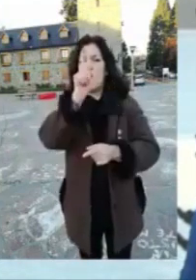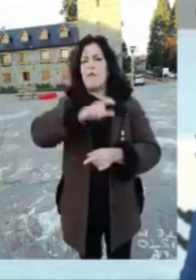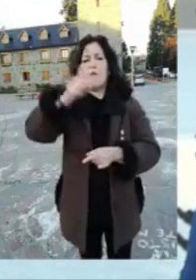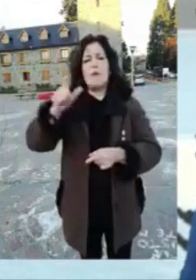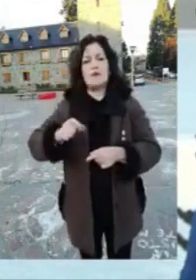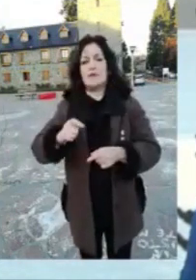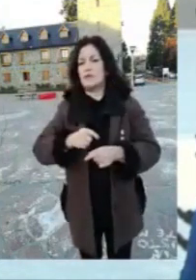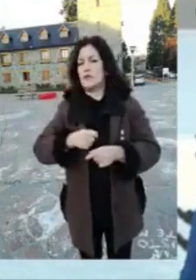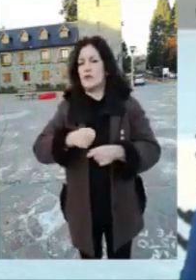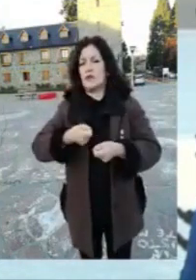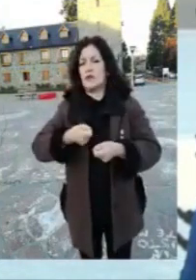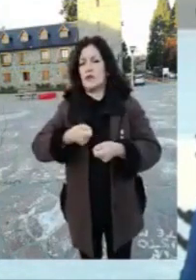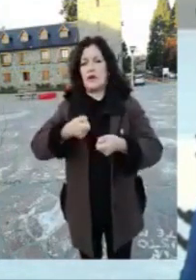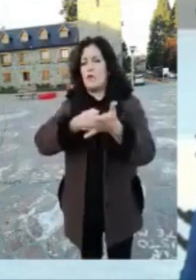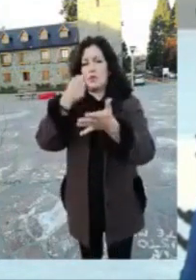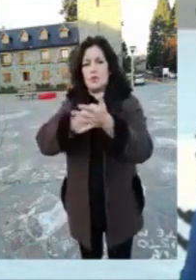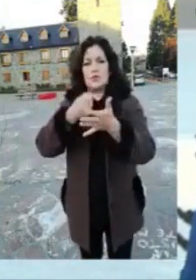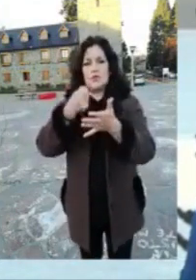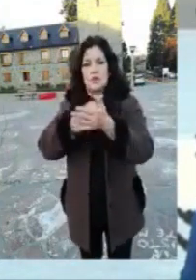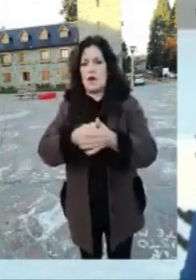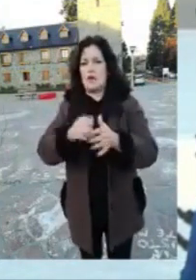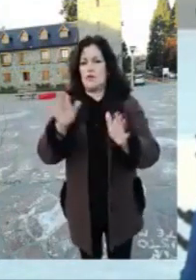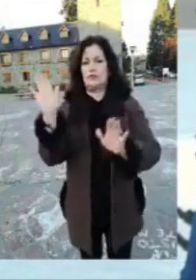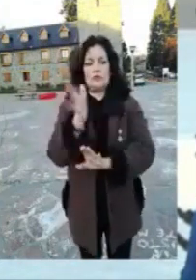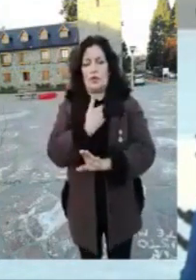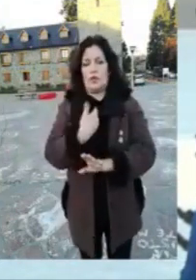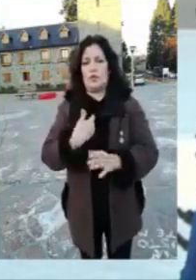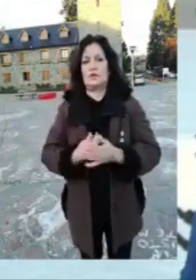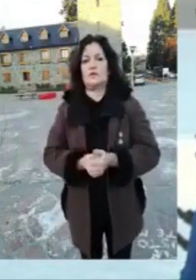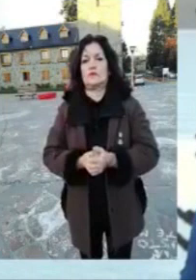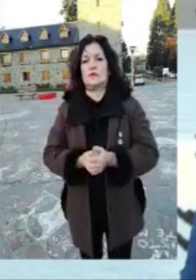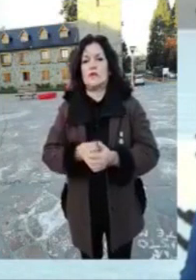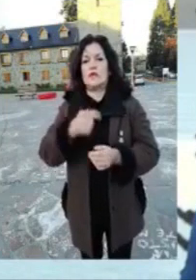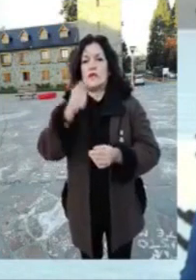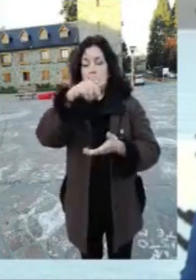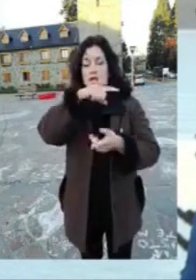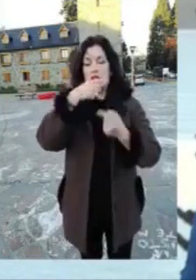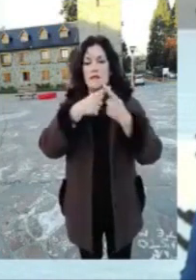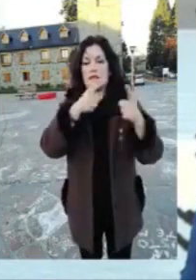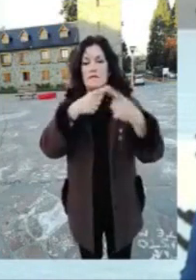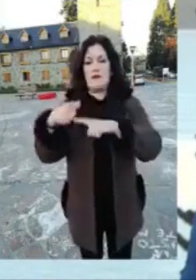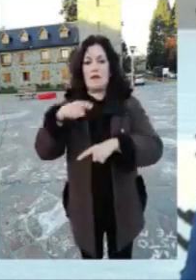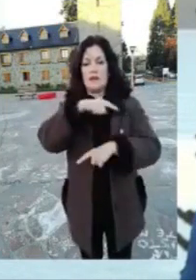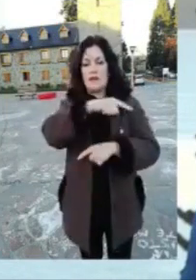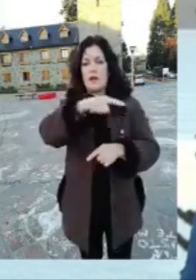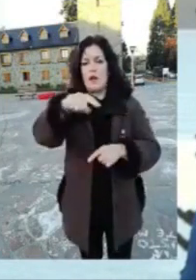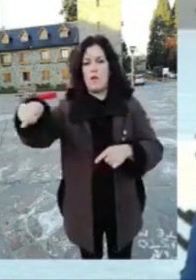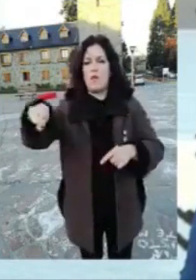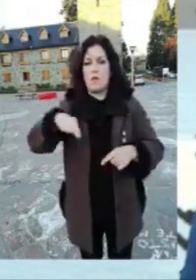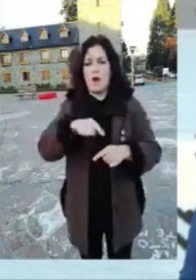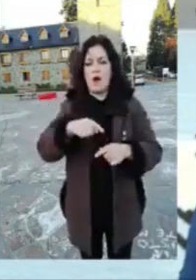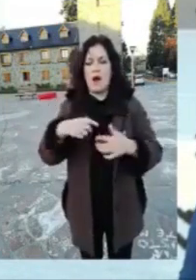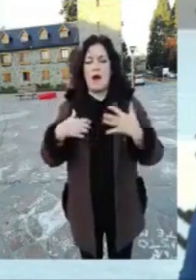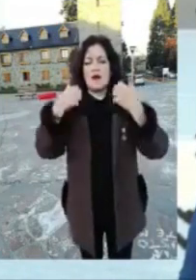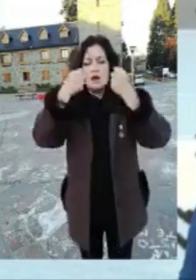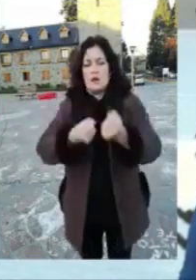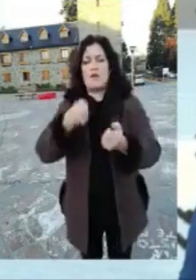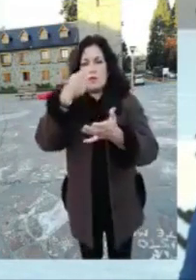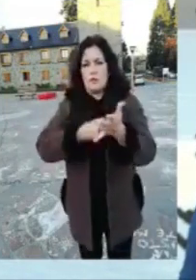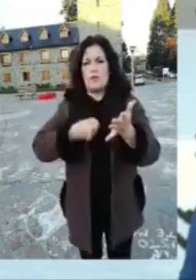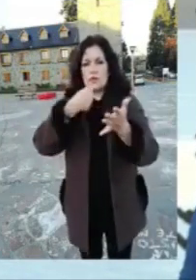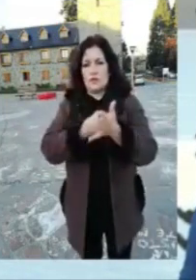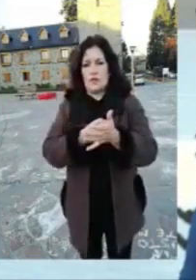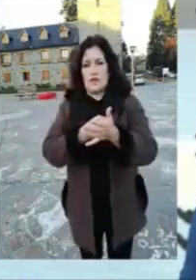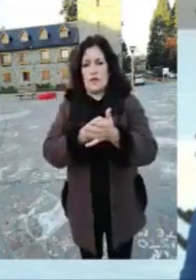dieron todo por su patria todos ellos desde sus lugares pusieron cuerpo y alma por esa